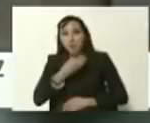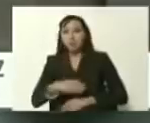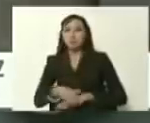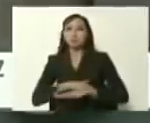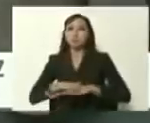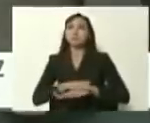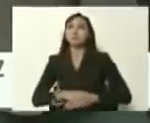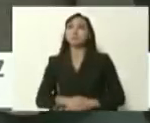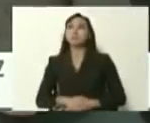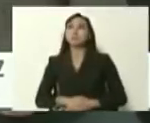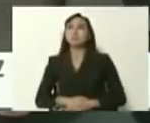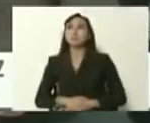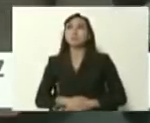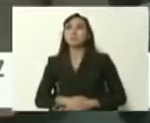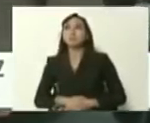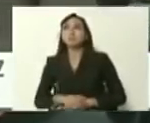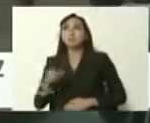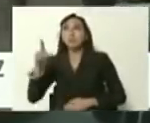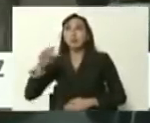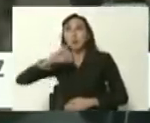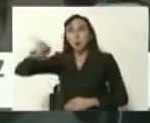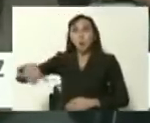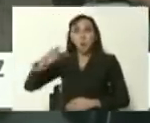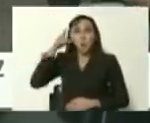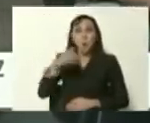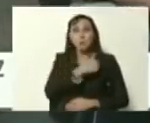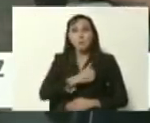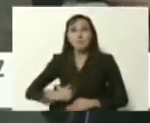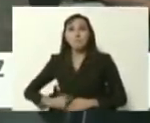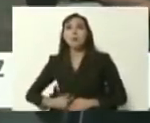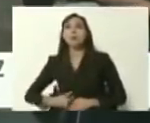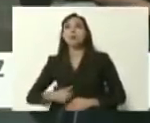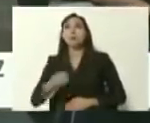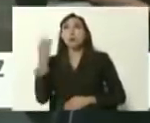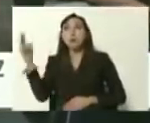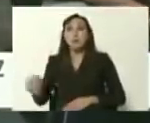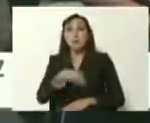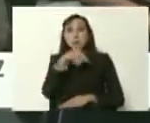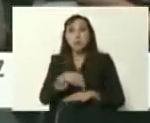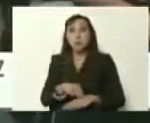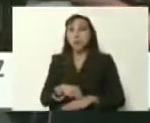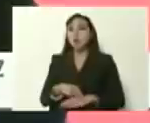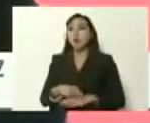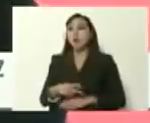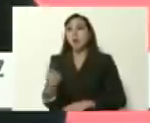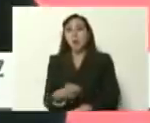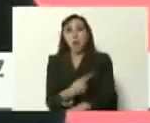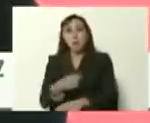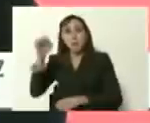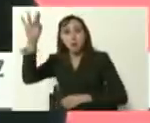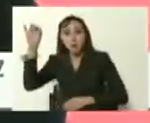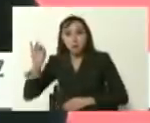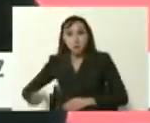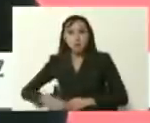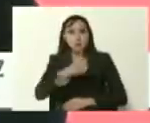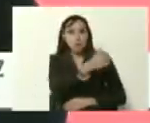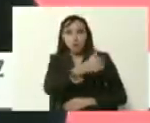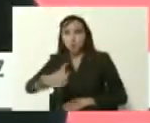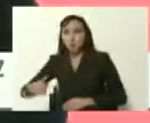apreciado presidente de la Asamblea Nacional, Pastor Bertucci, mi hermano Torrealba, demás diputados,